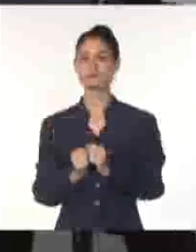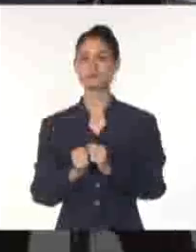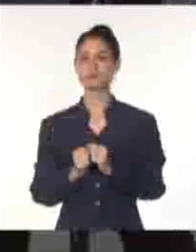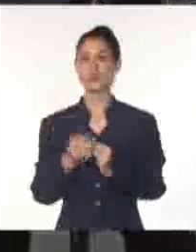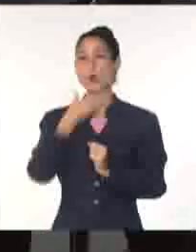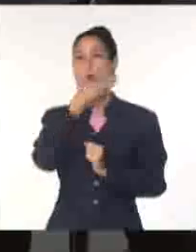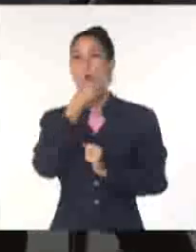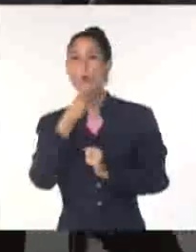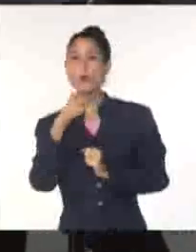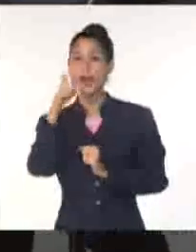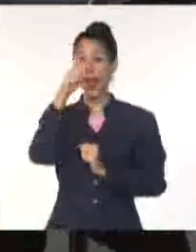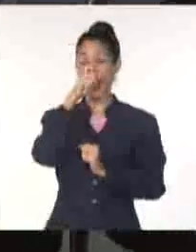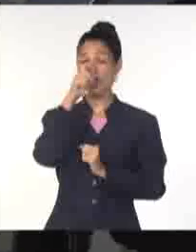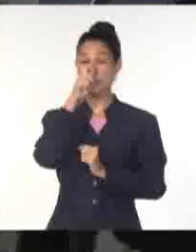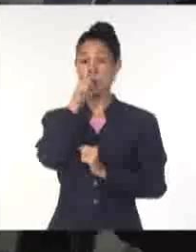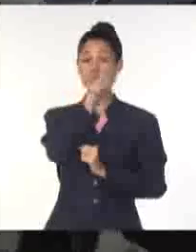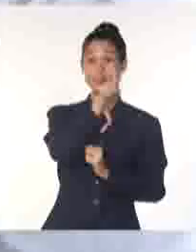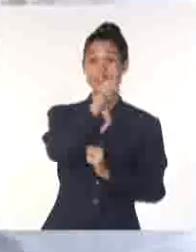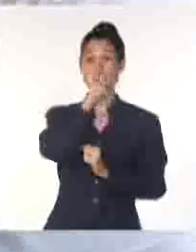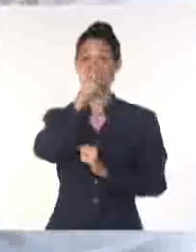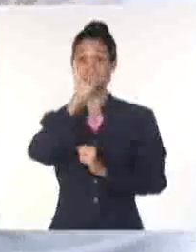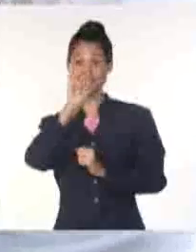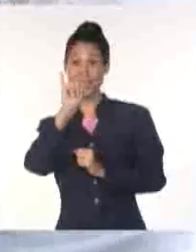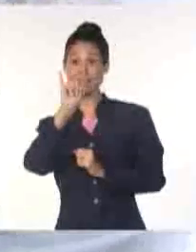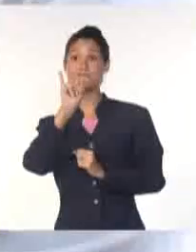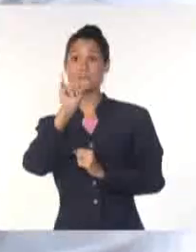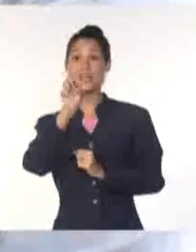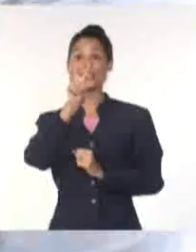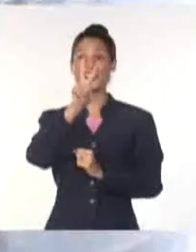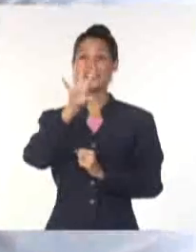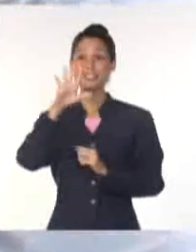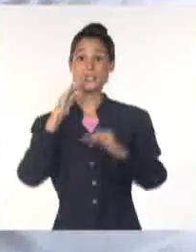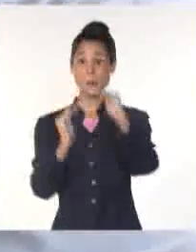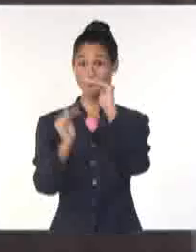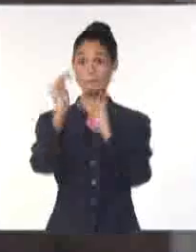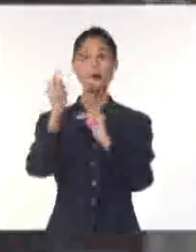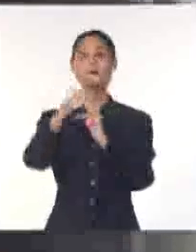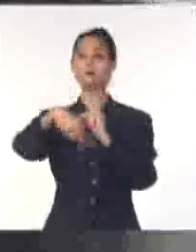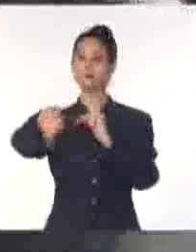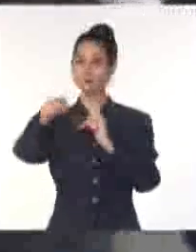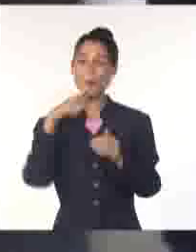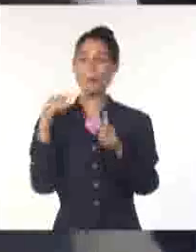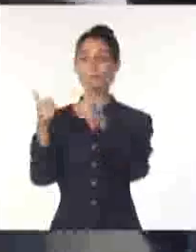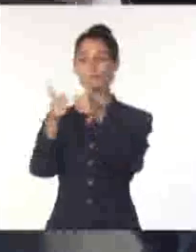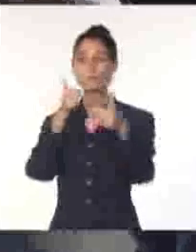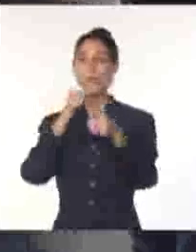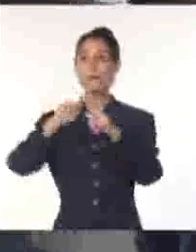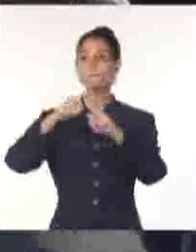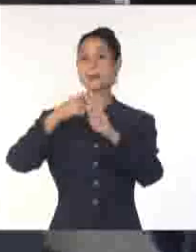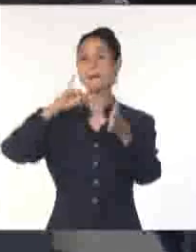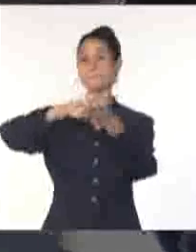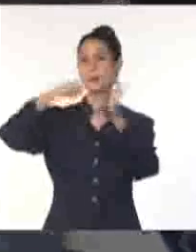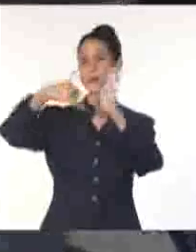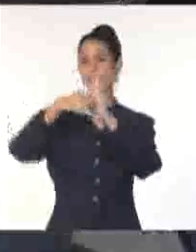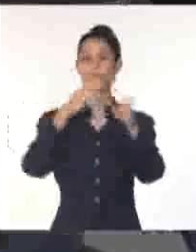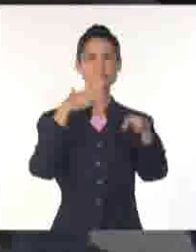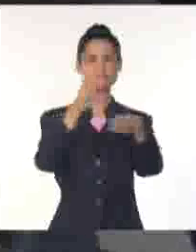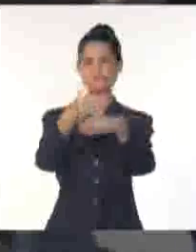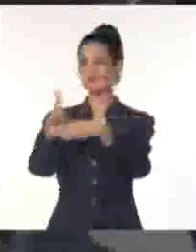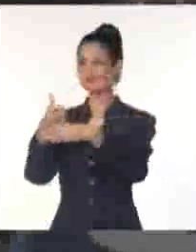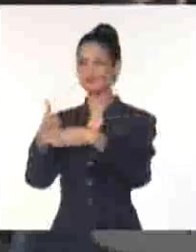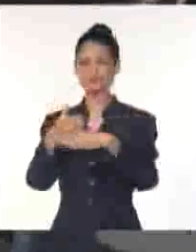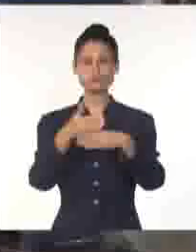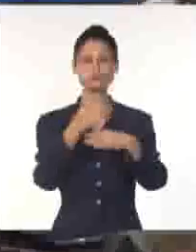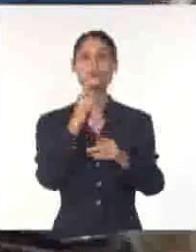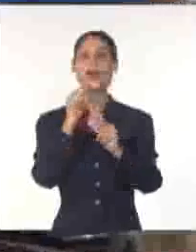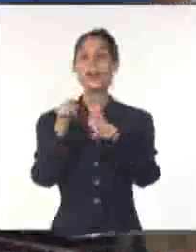16 y 35 años, tras un proceso de selección que privilegia la calidad de los proyectos presentados, se suman a las filas de la Asociación